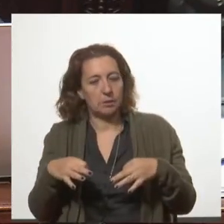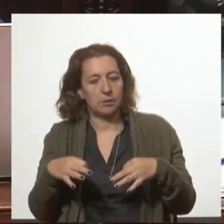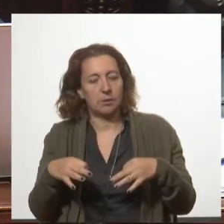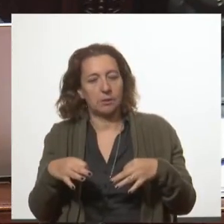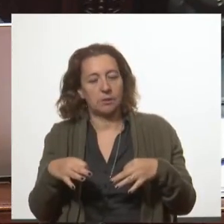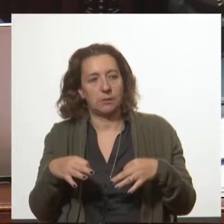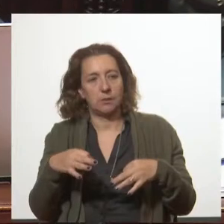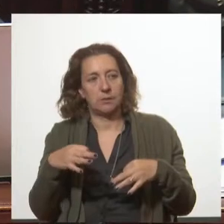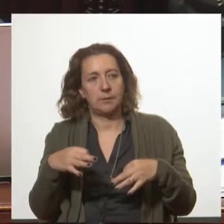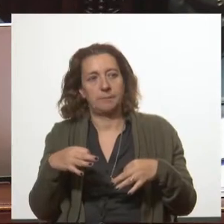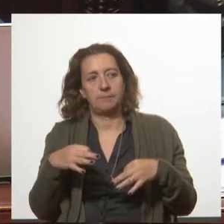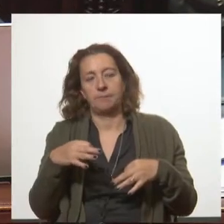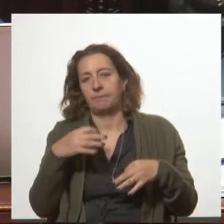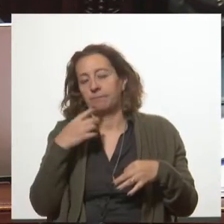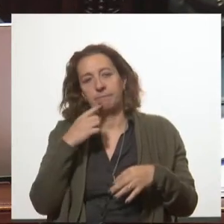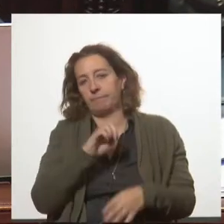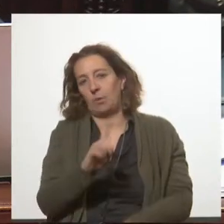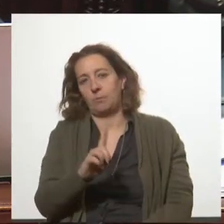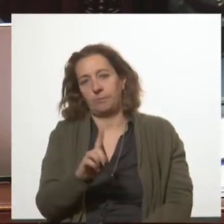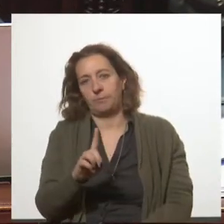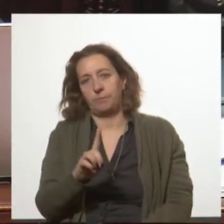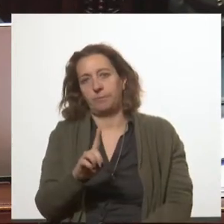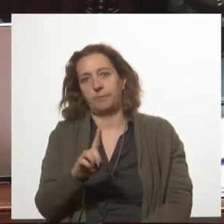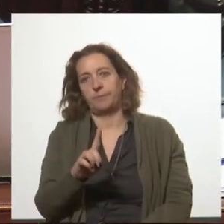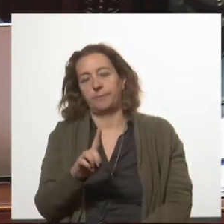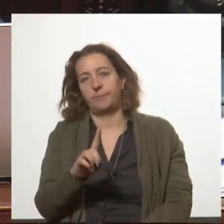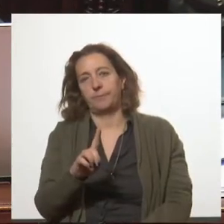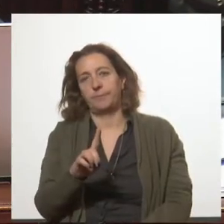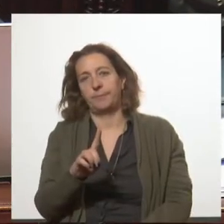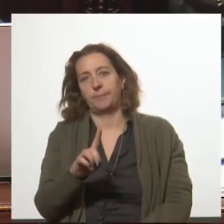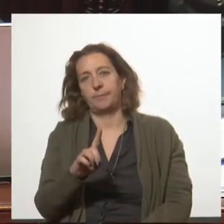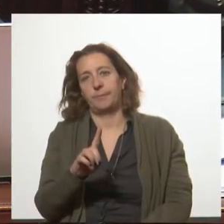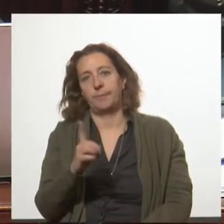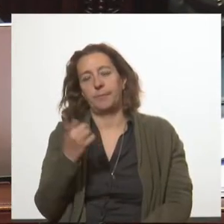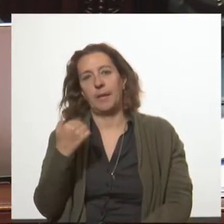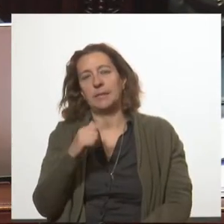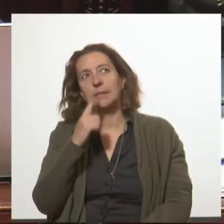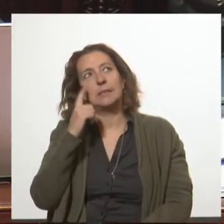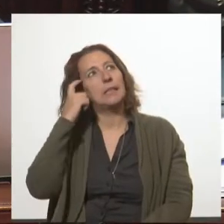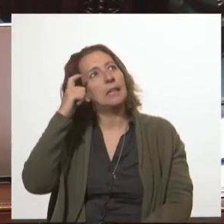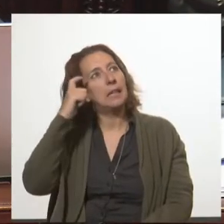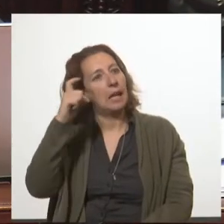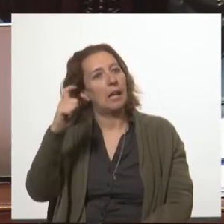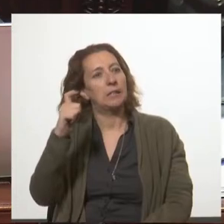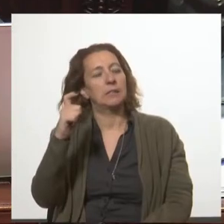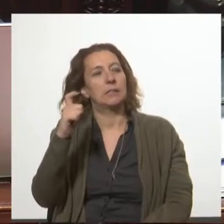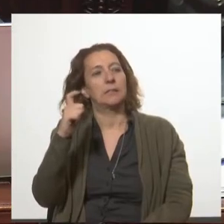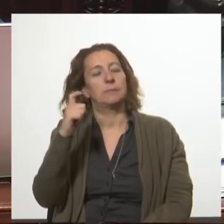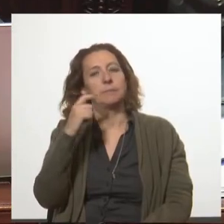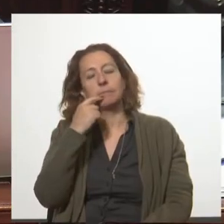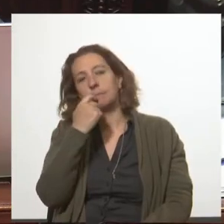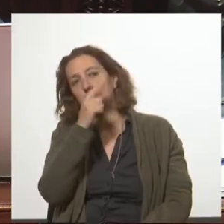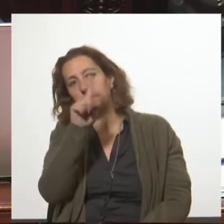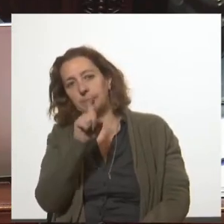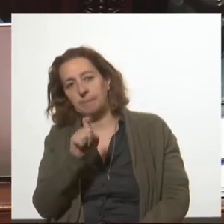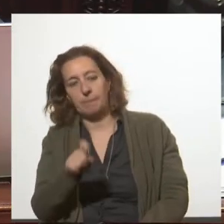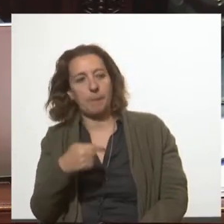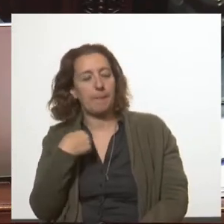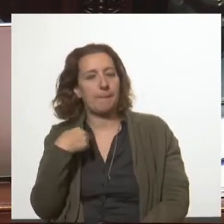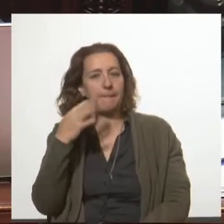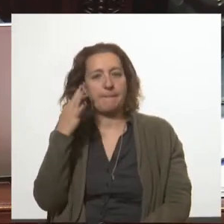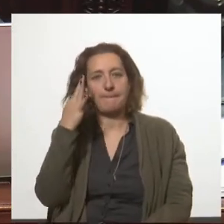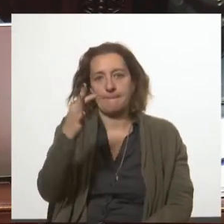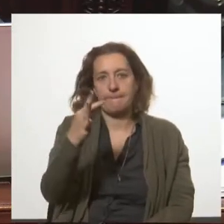realmente desmintió absolutamente las hipótesis las estimaciones y las proyecciones